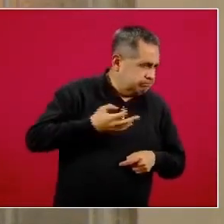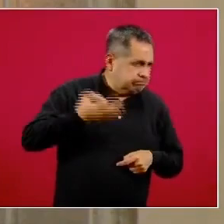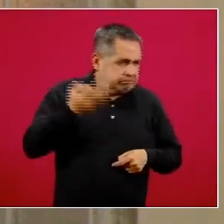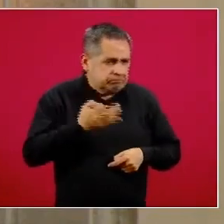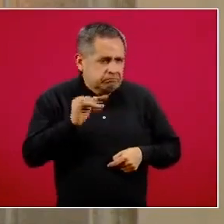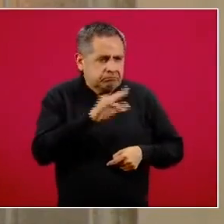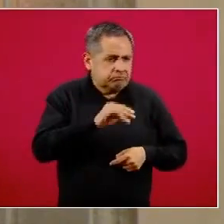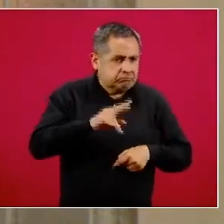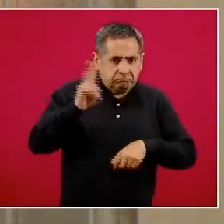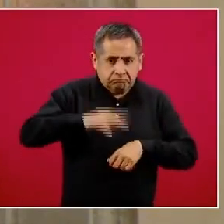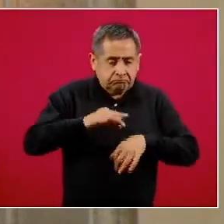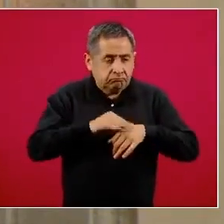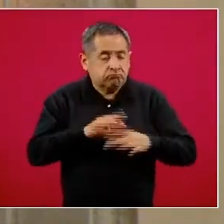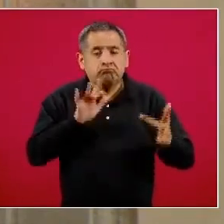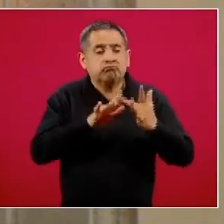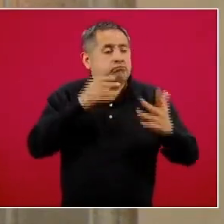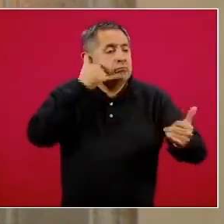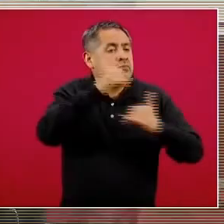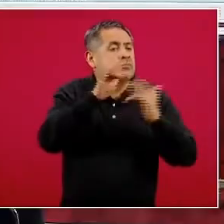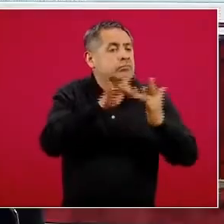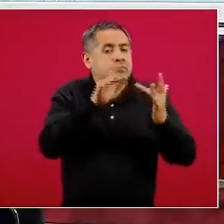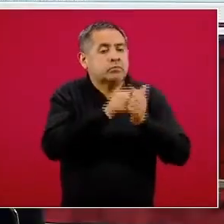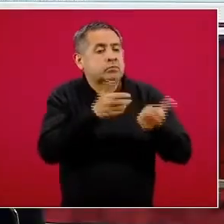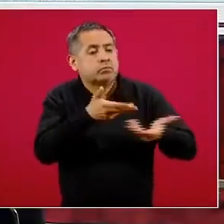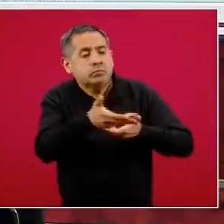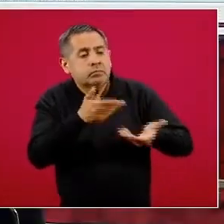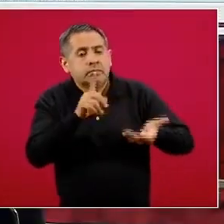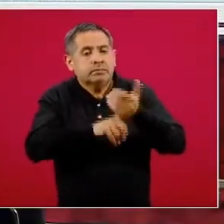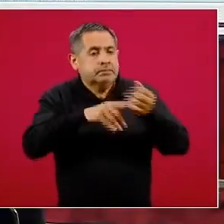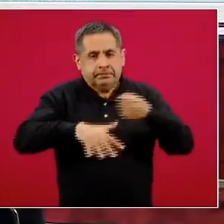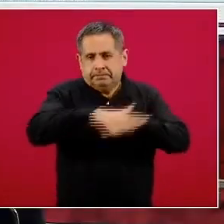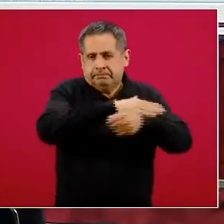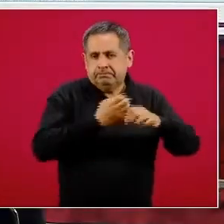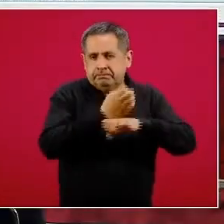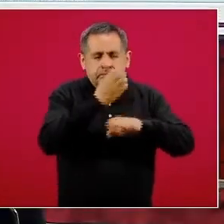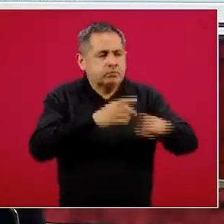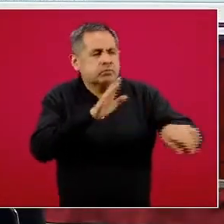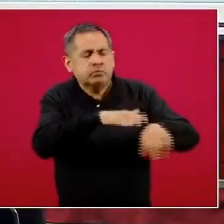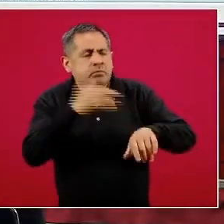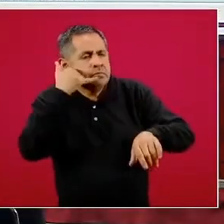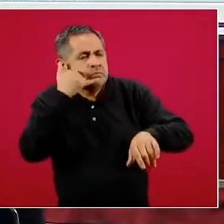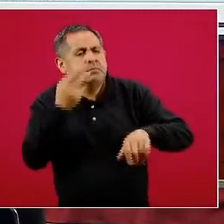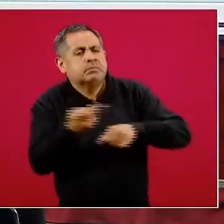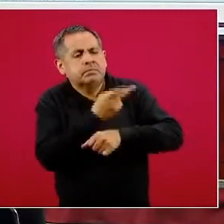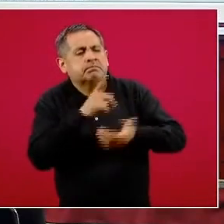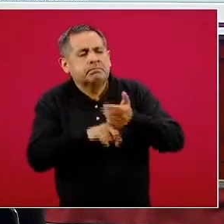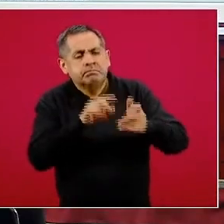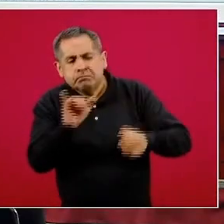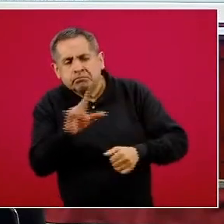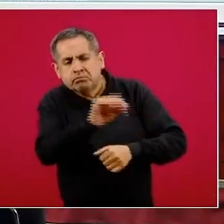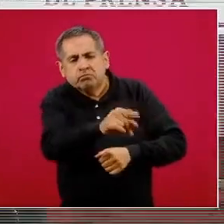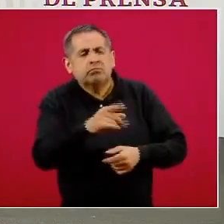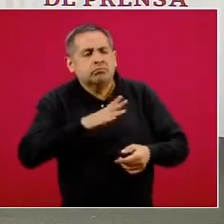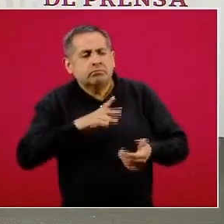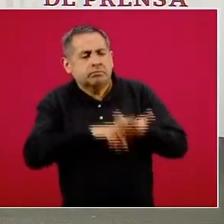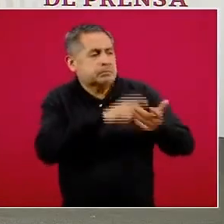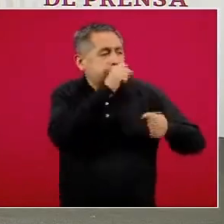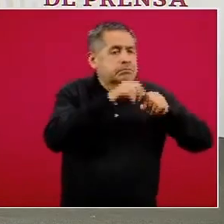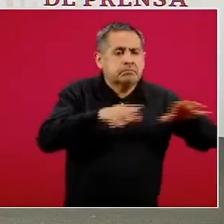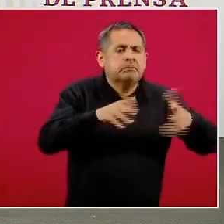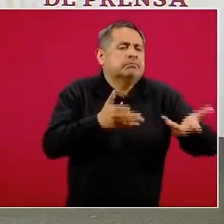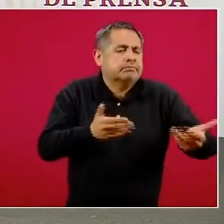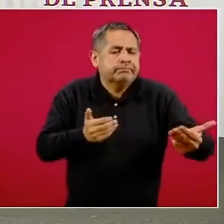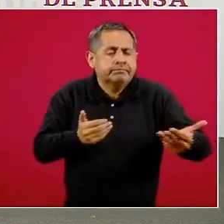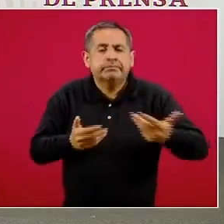información estableciendo comunicación directa con los servicios de salud en las entidades federativas, con quienes estamos trabajando también además